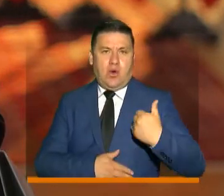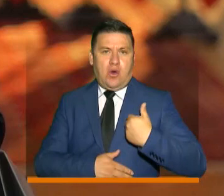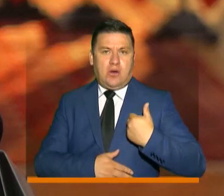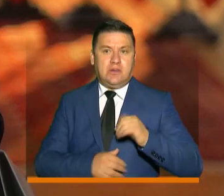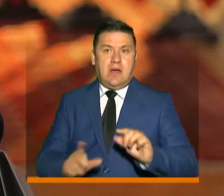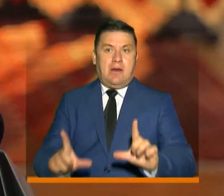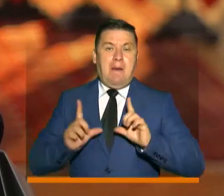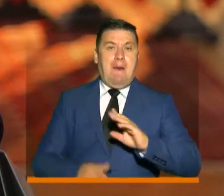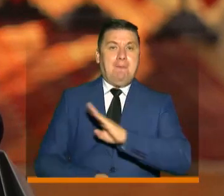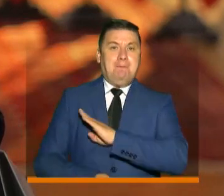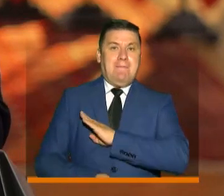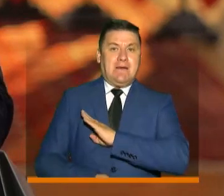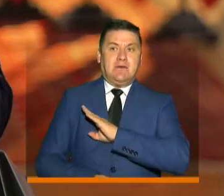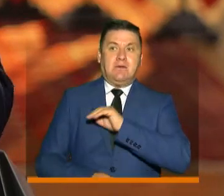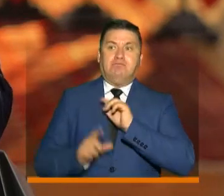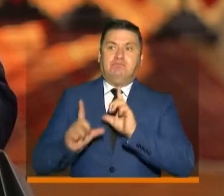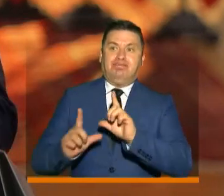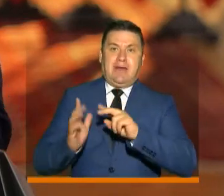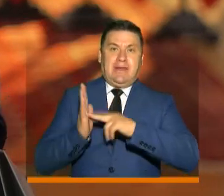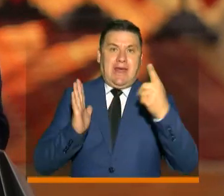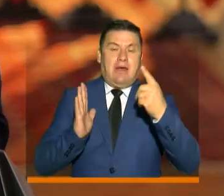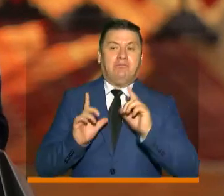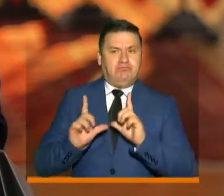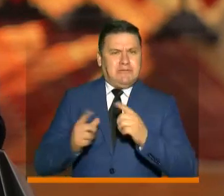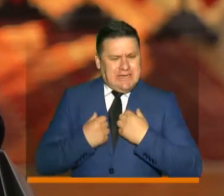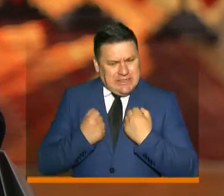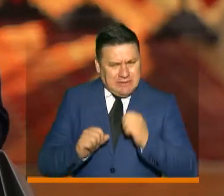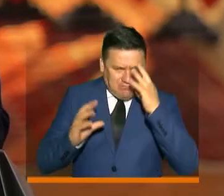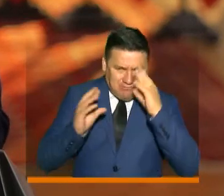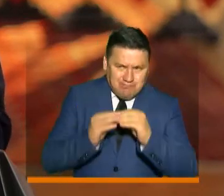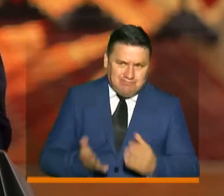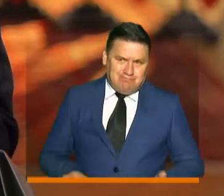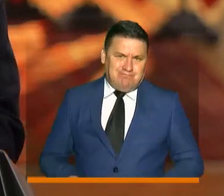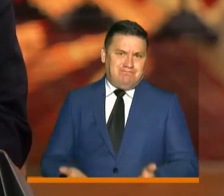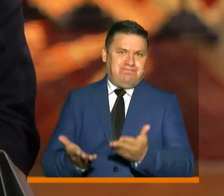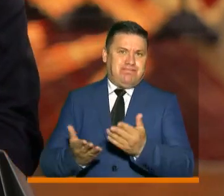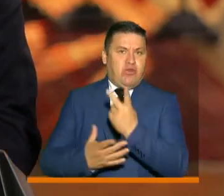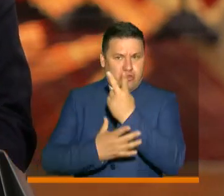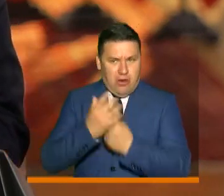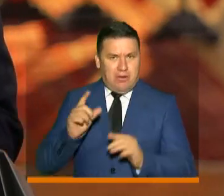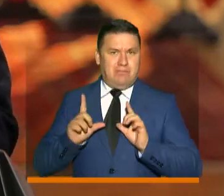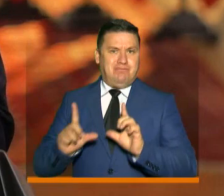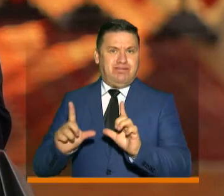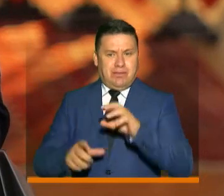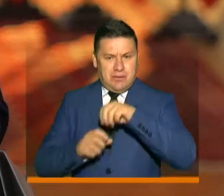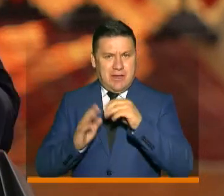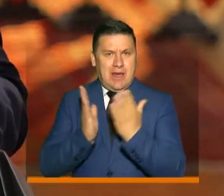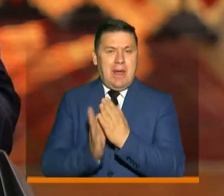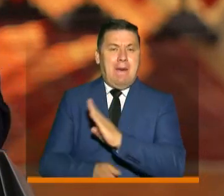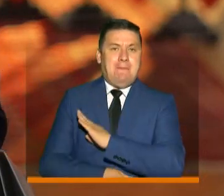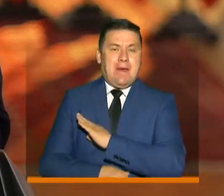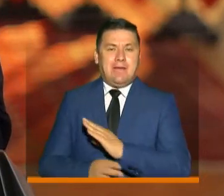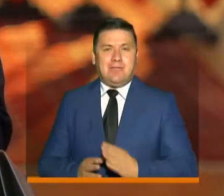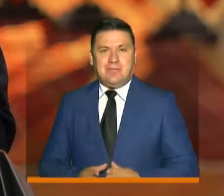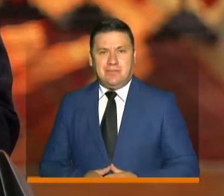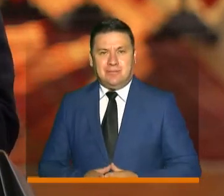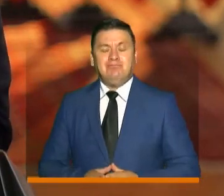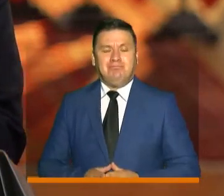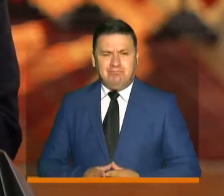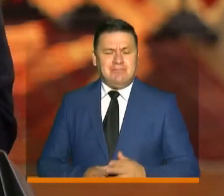grado como bachilleres y técnicos en nuestro esfuerzo por consolidar la doble titulación igualmente